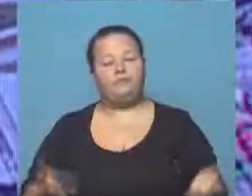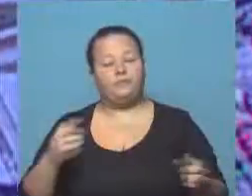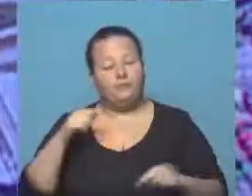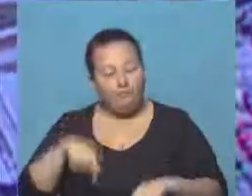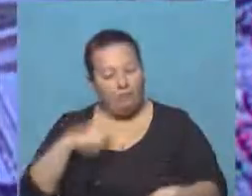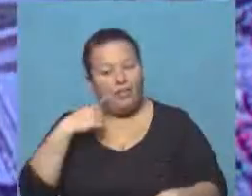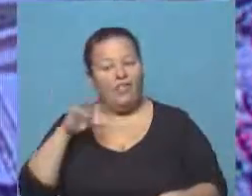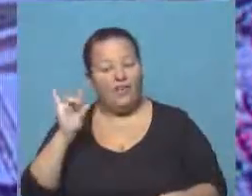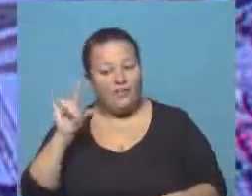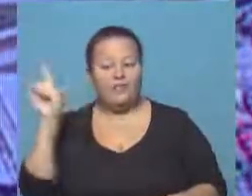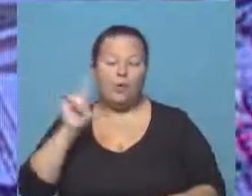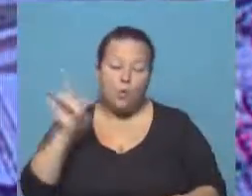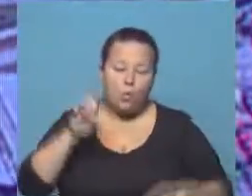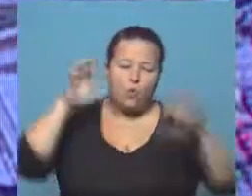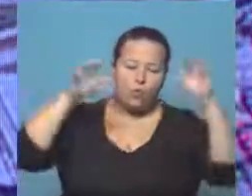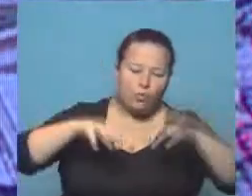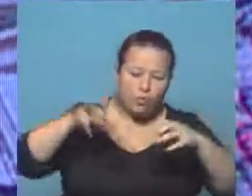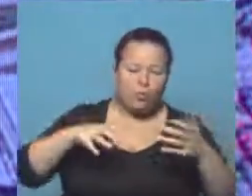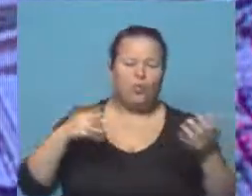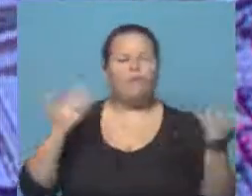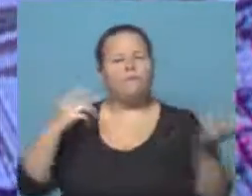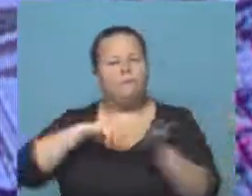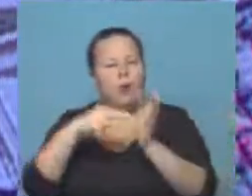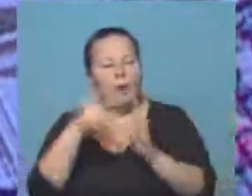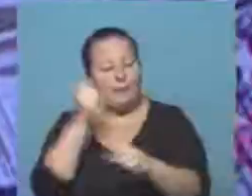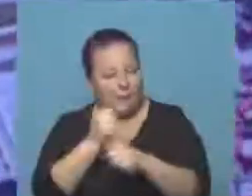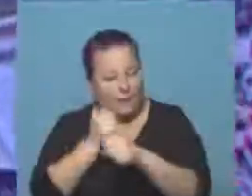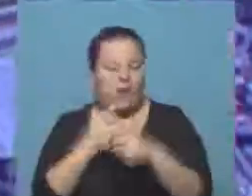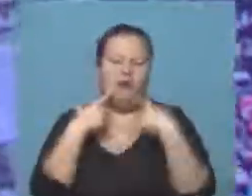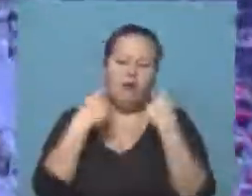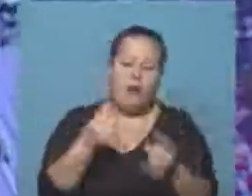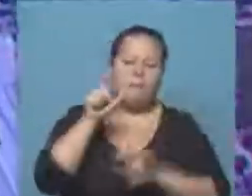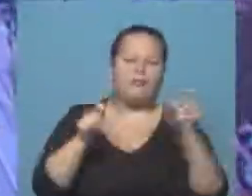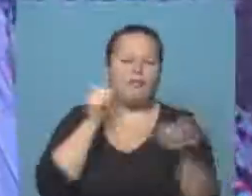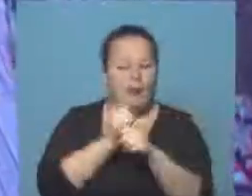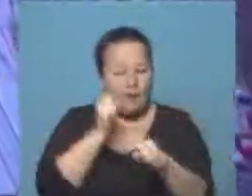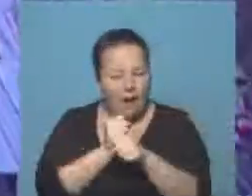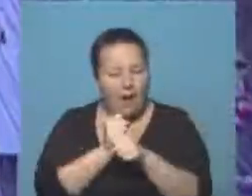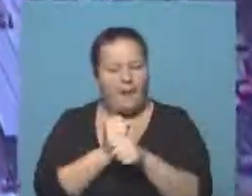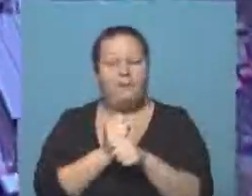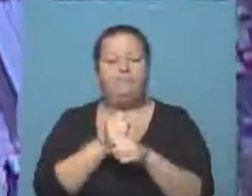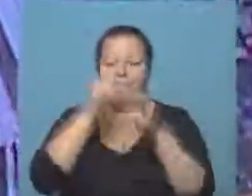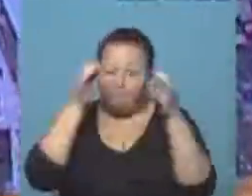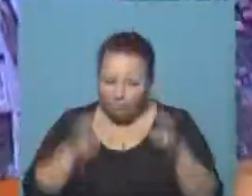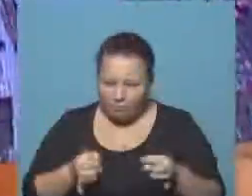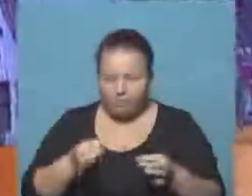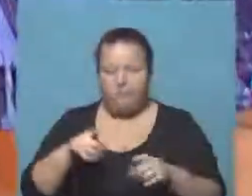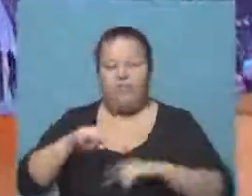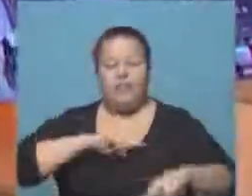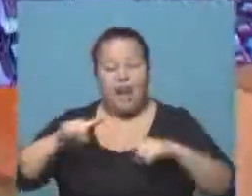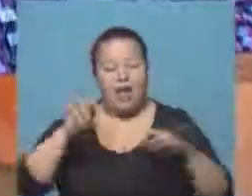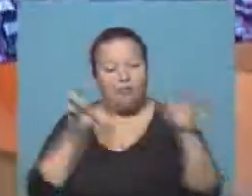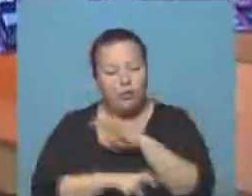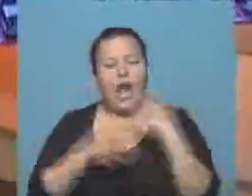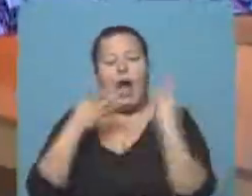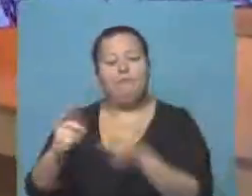Día complicado, lunes, lluvia y conflictos laboral, reclamo de trabajadores, en verdad, son los metrodelegados que están